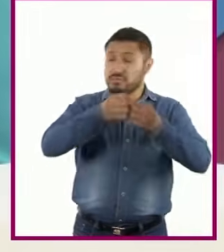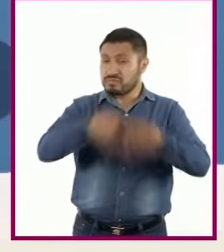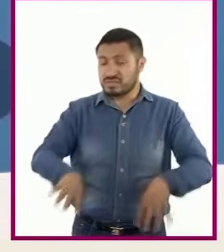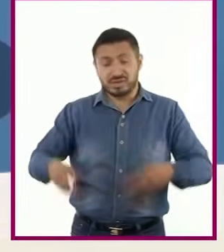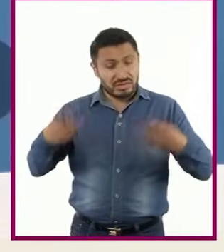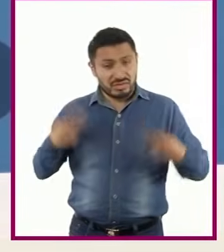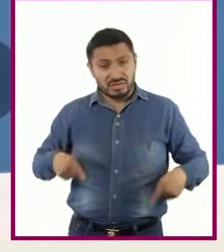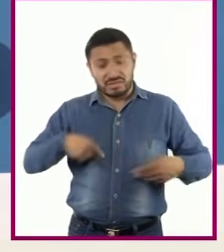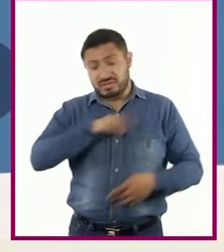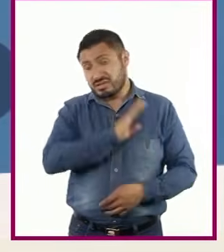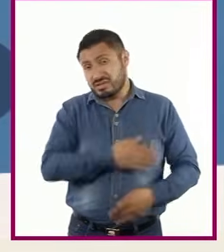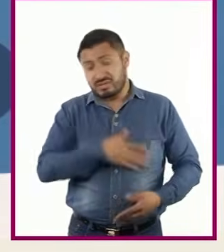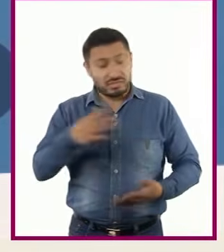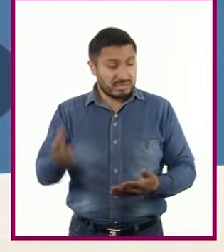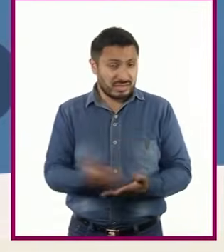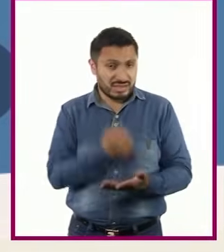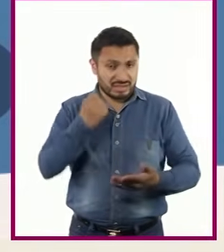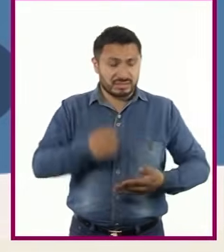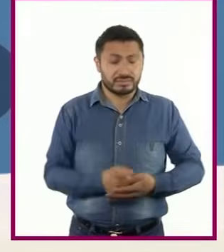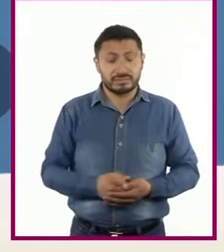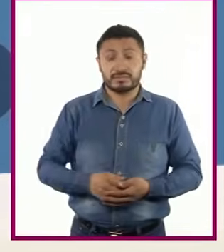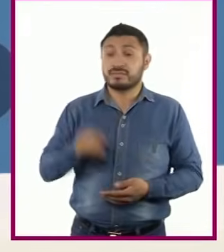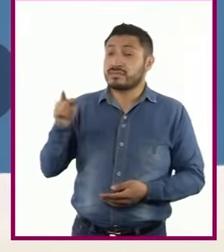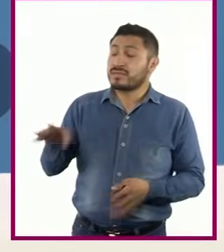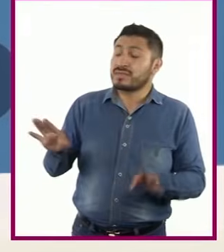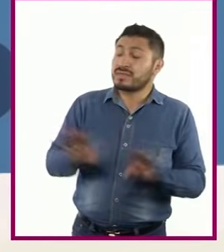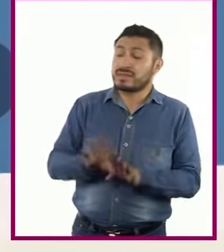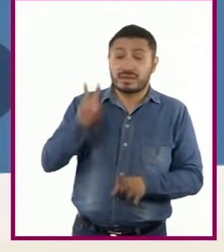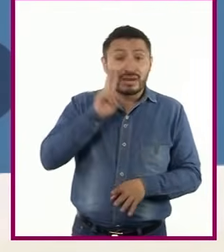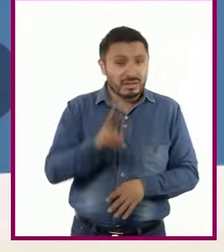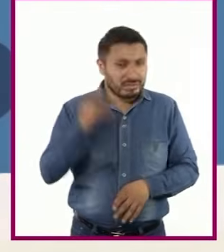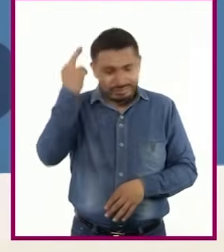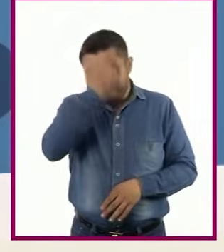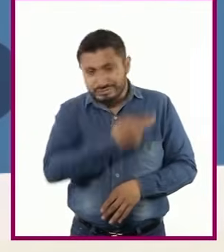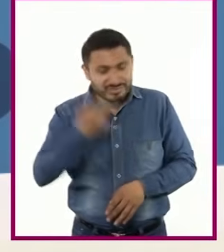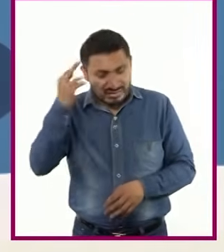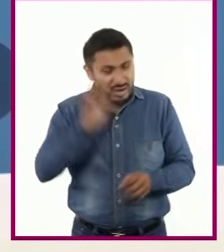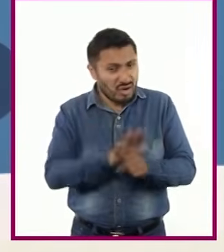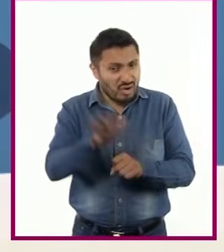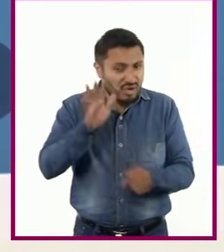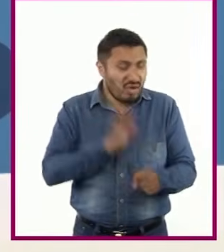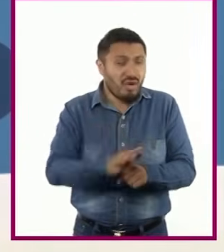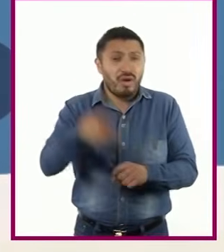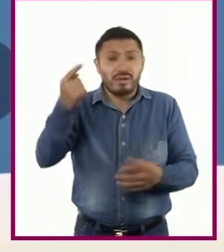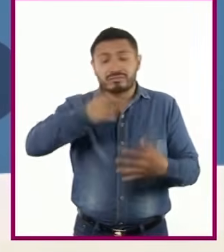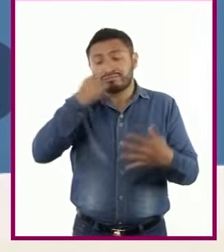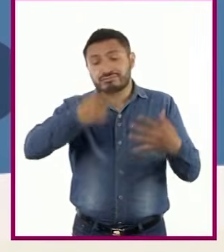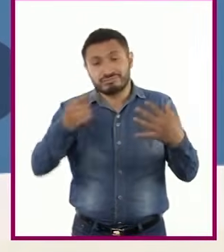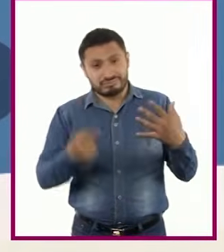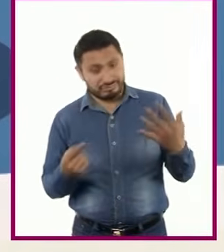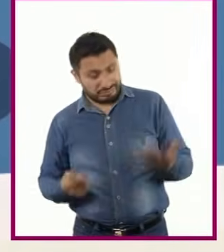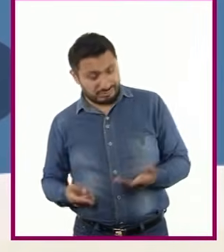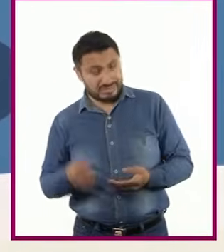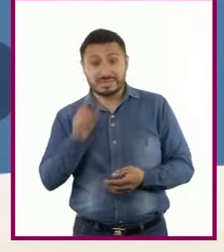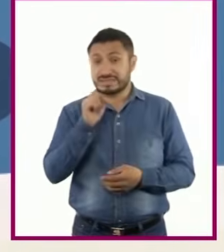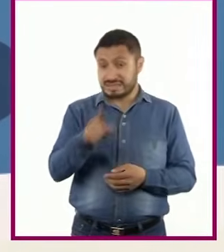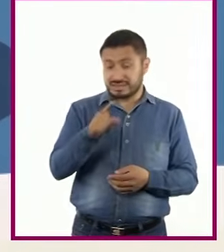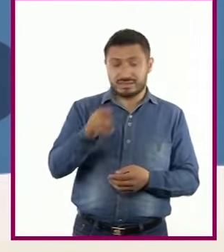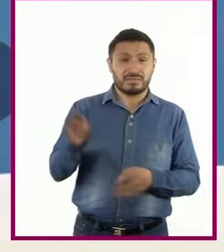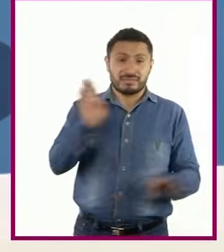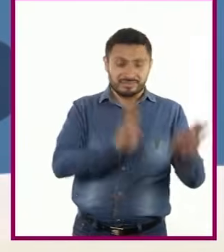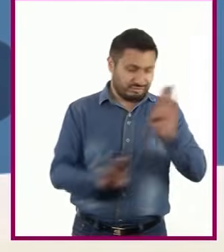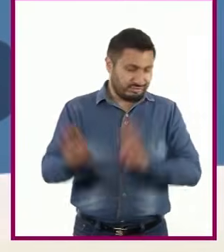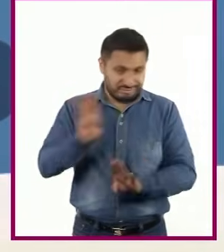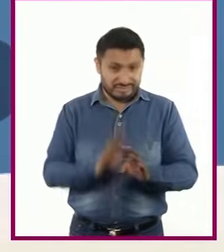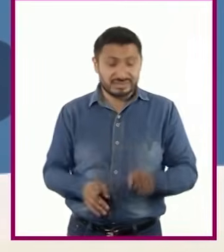conquistadores. Maestra Sabina, ¿qué te parece si analizamos cuáles fueron los factores, además del